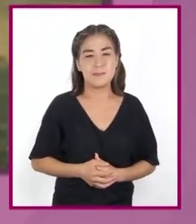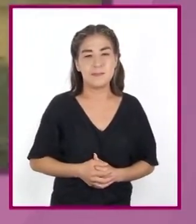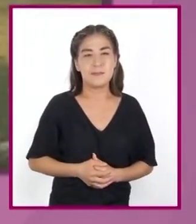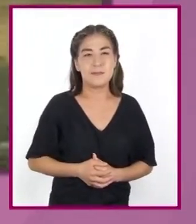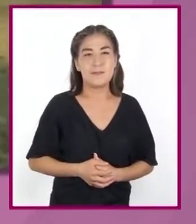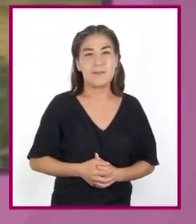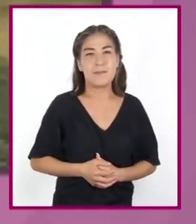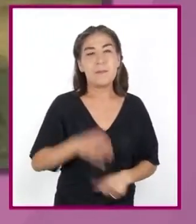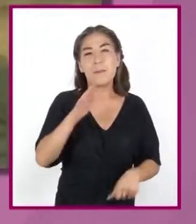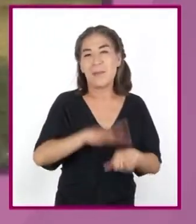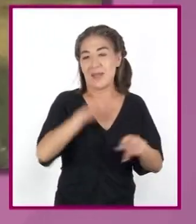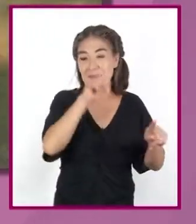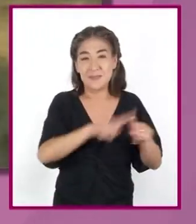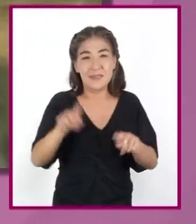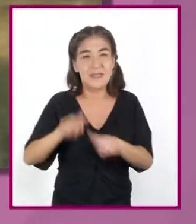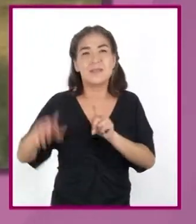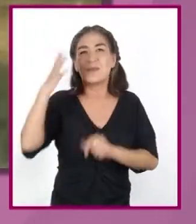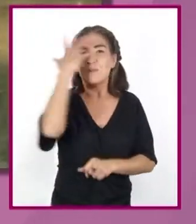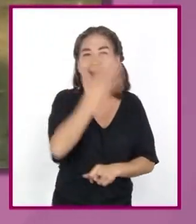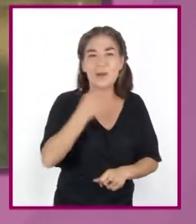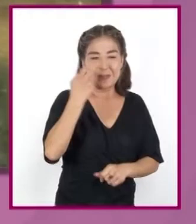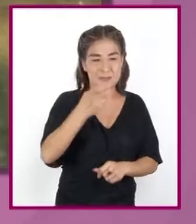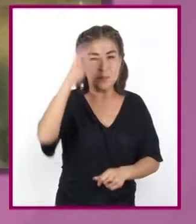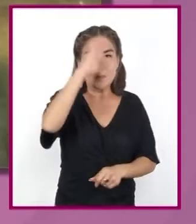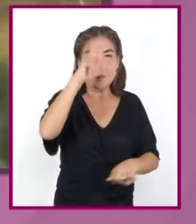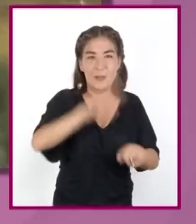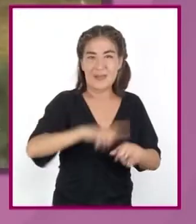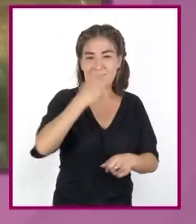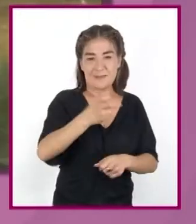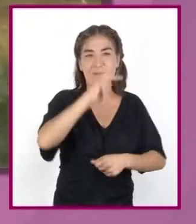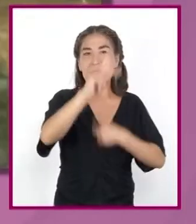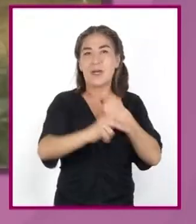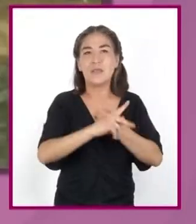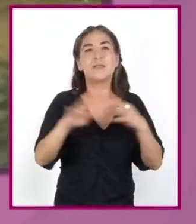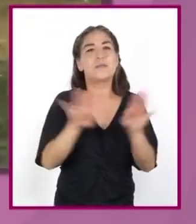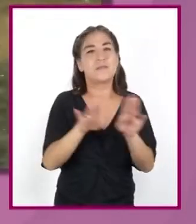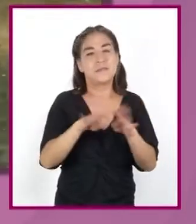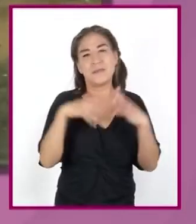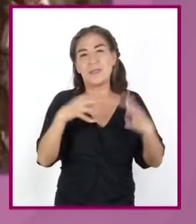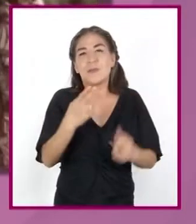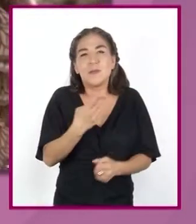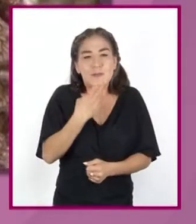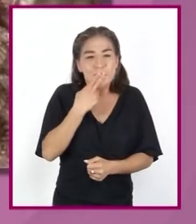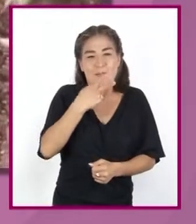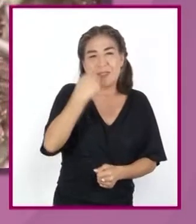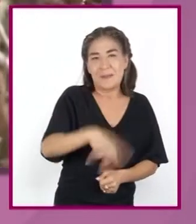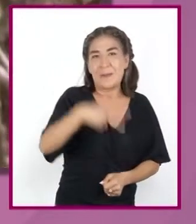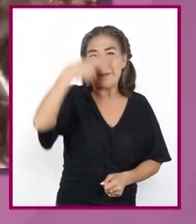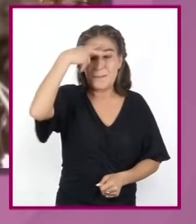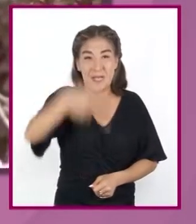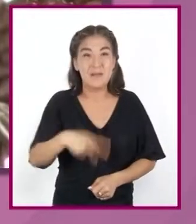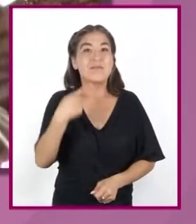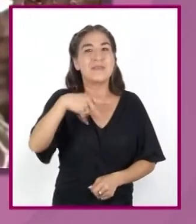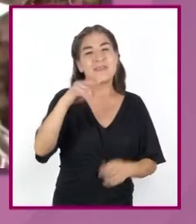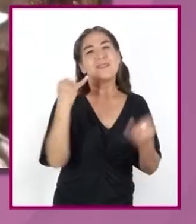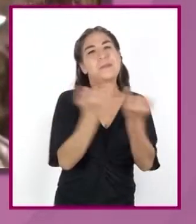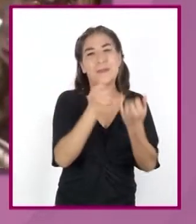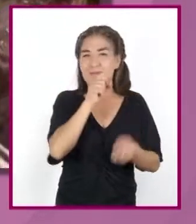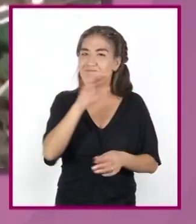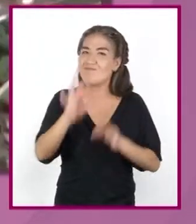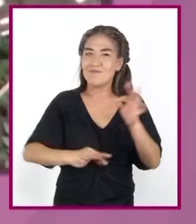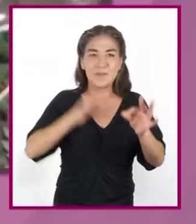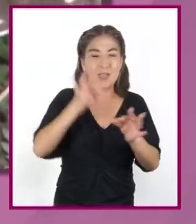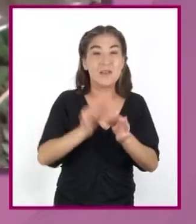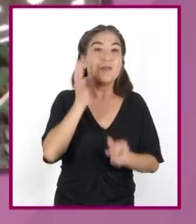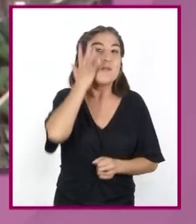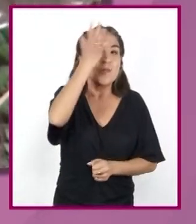La gran riqueza natural y cultural del país es un privilegio para los mexicanos, pero a su vez es un gran compromiso con las